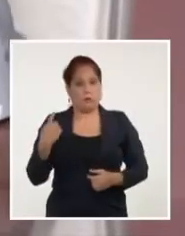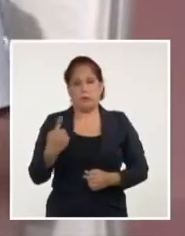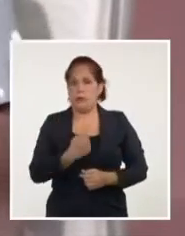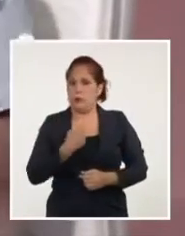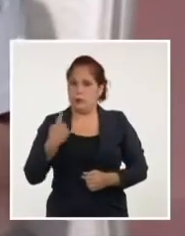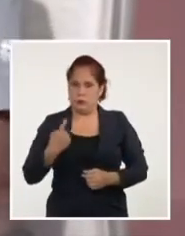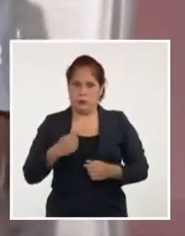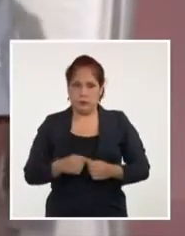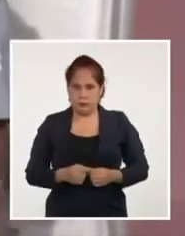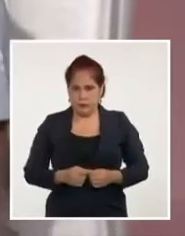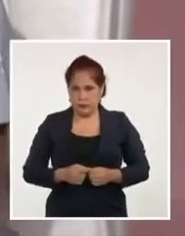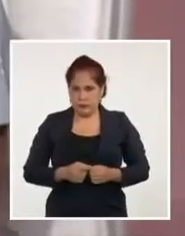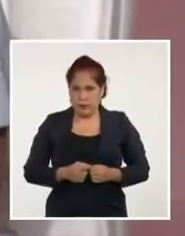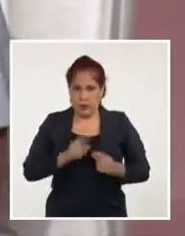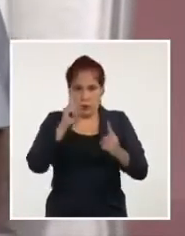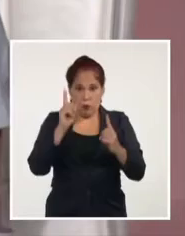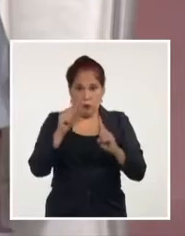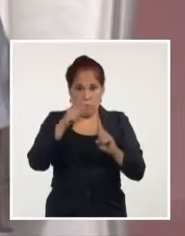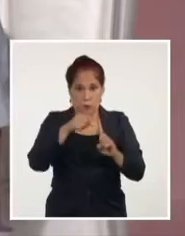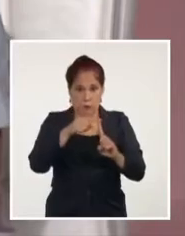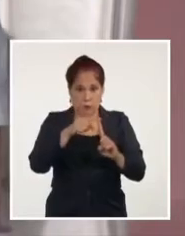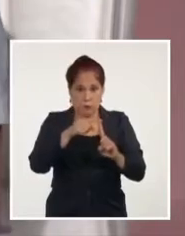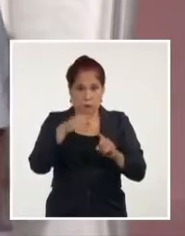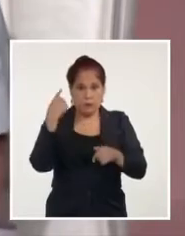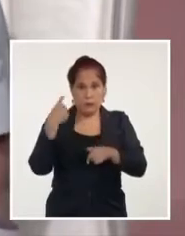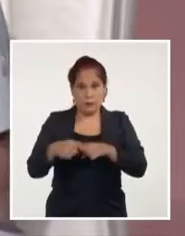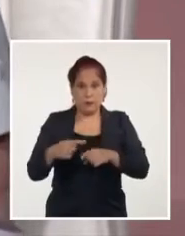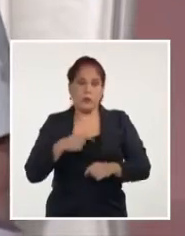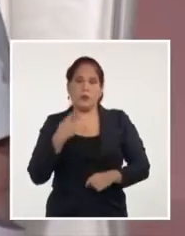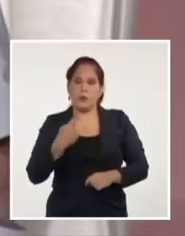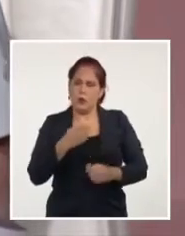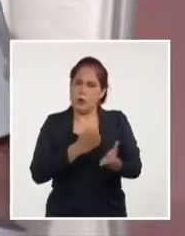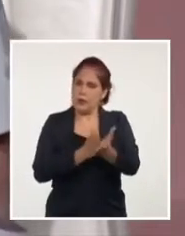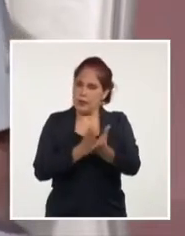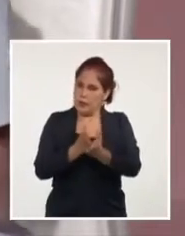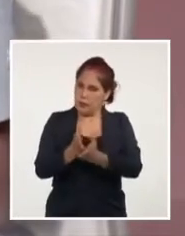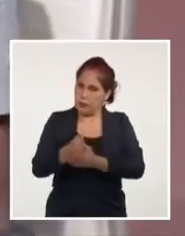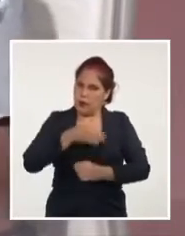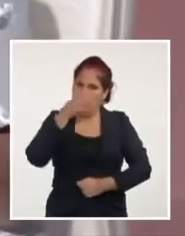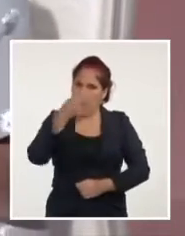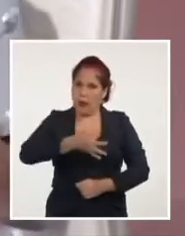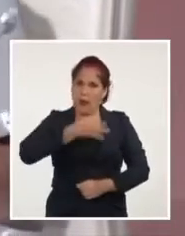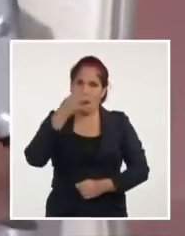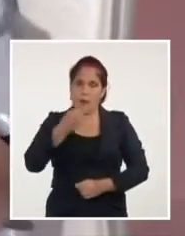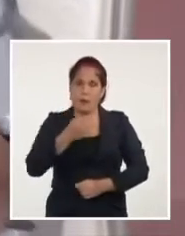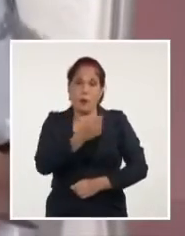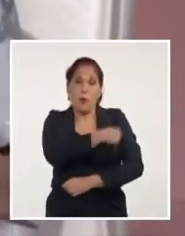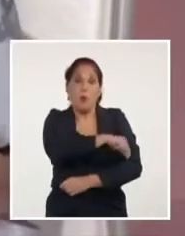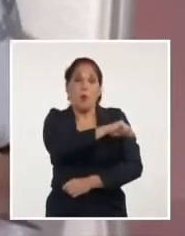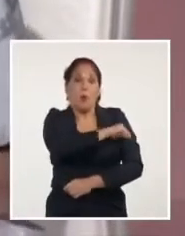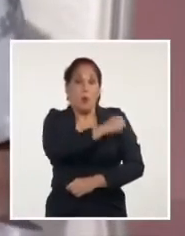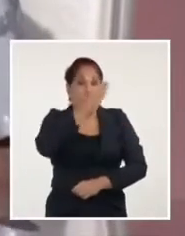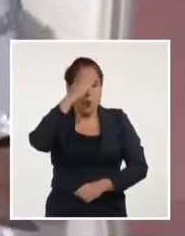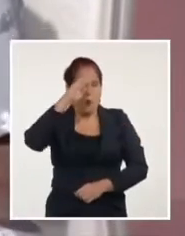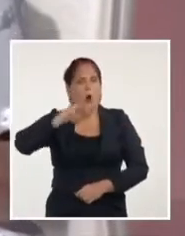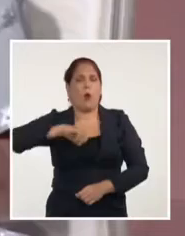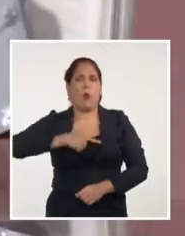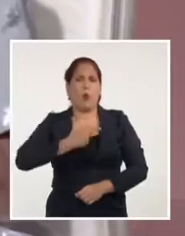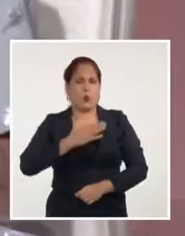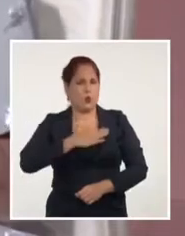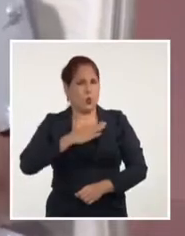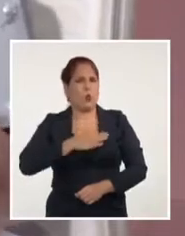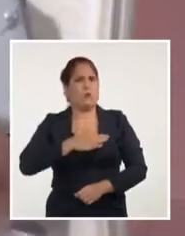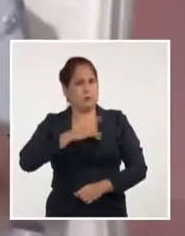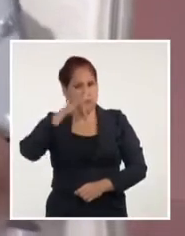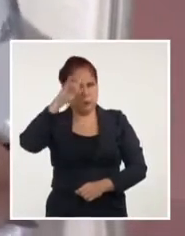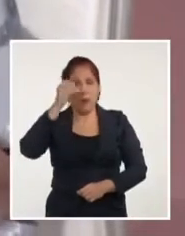humanos. Una de las cosas que tiene, y esto que quiero seguir suscribiendo, porque nuestra población tiene que entender